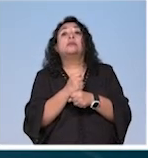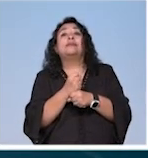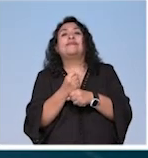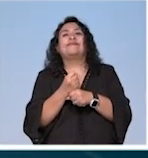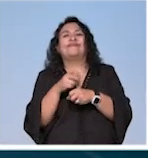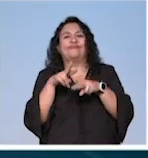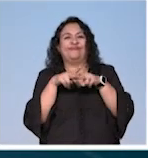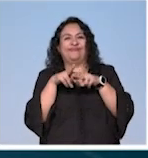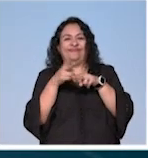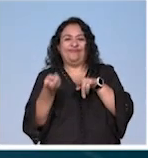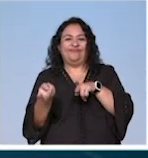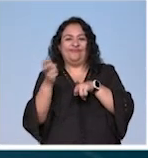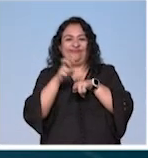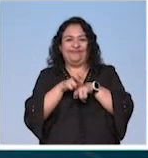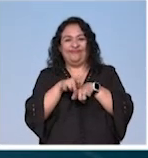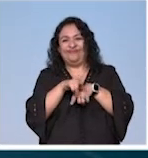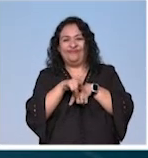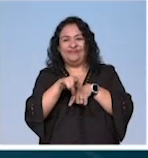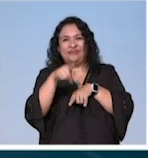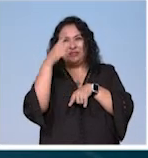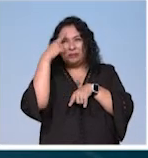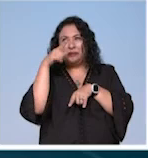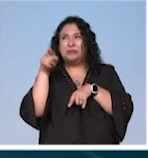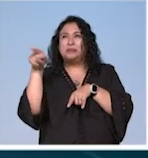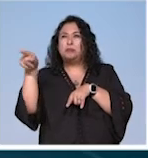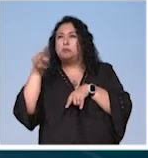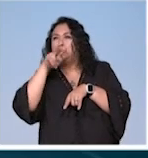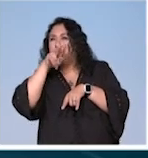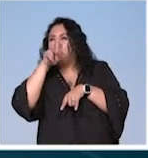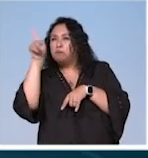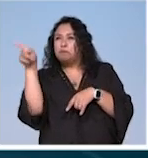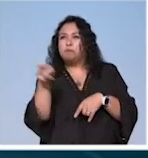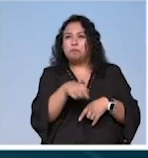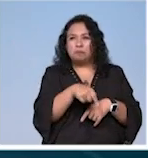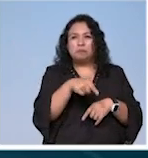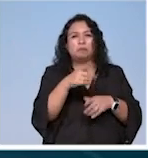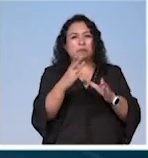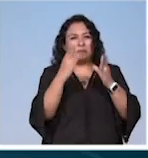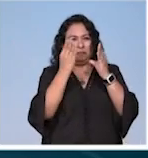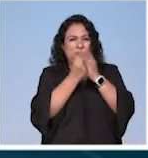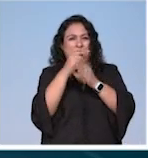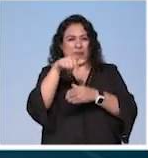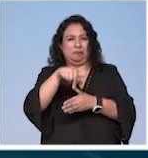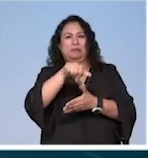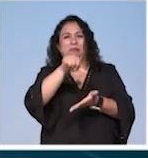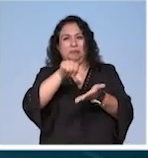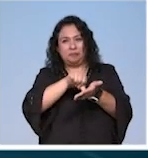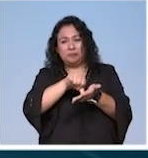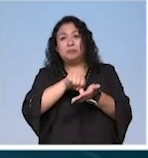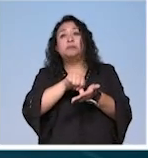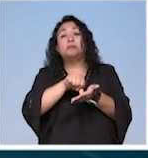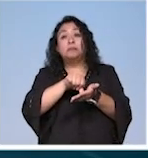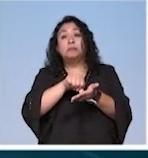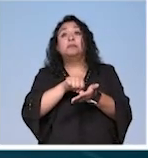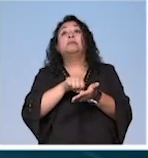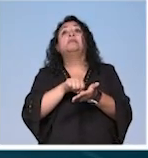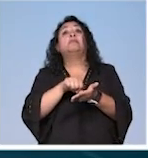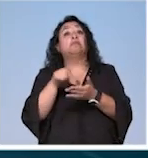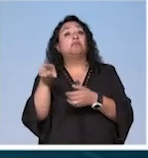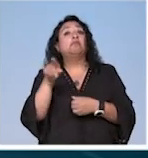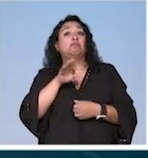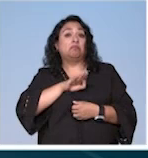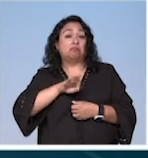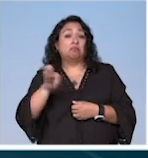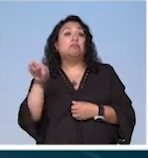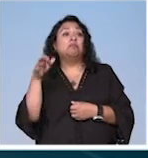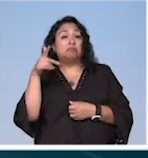tranvía para venir desde Miscuac a tomar clases al centro, tuvo la posibilidad